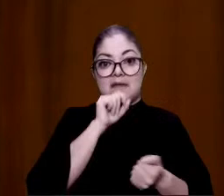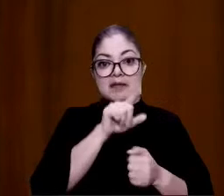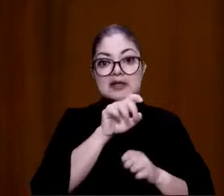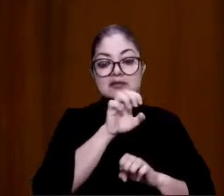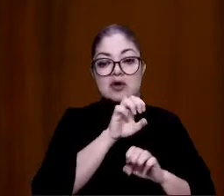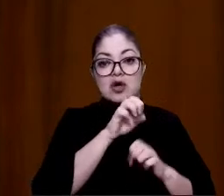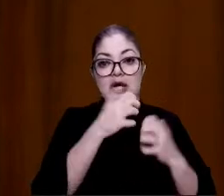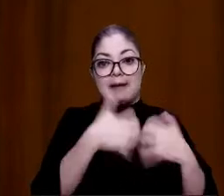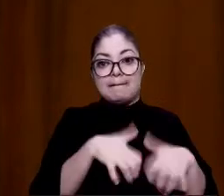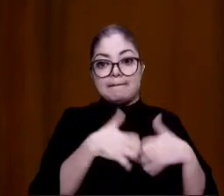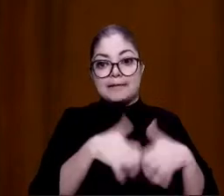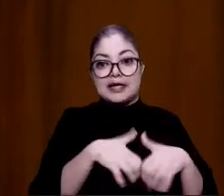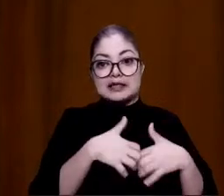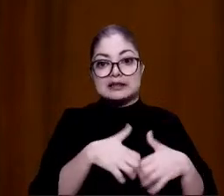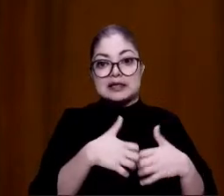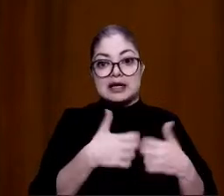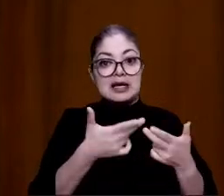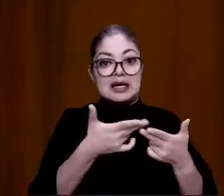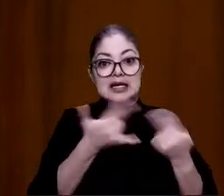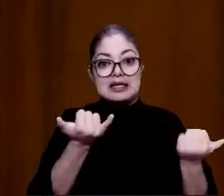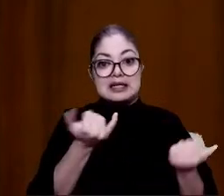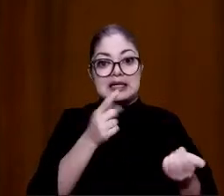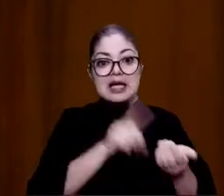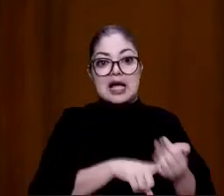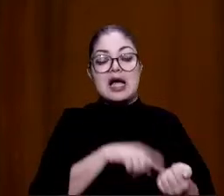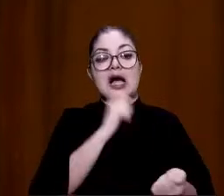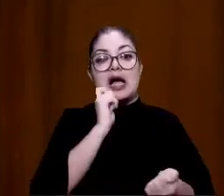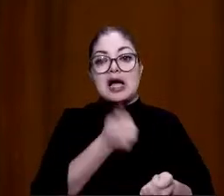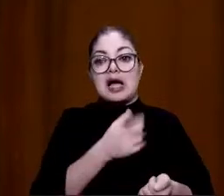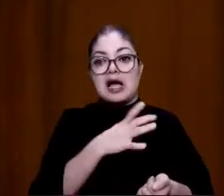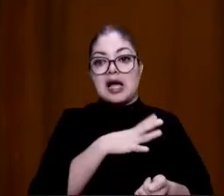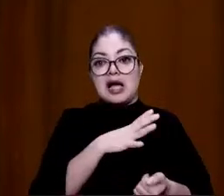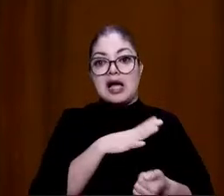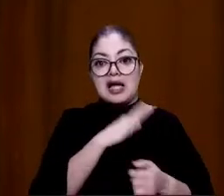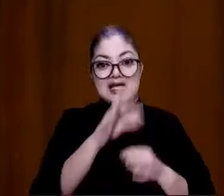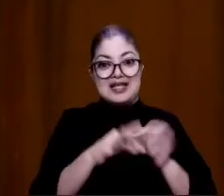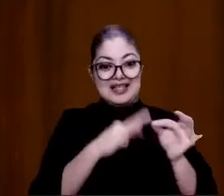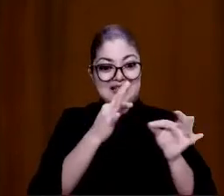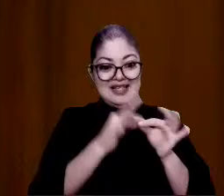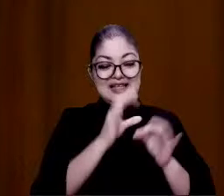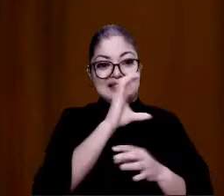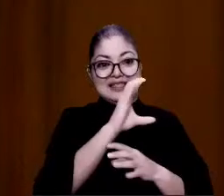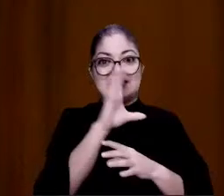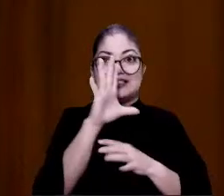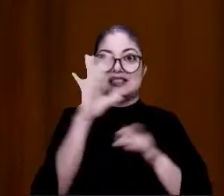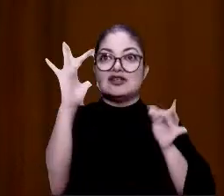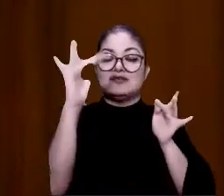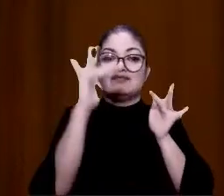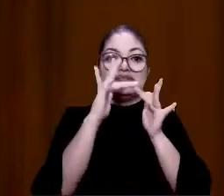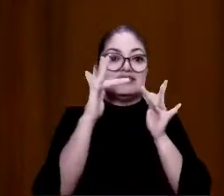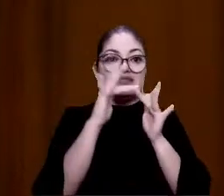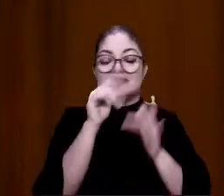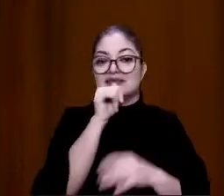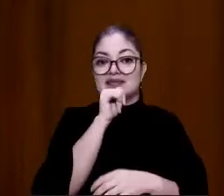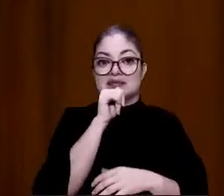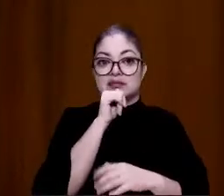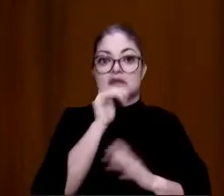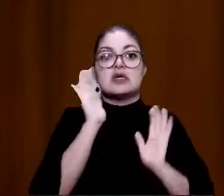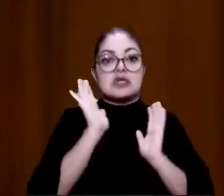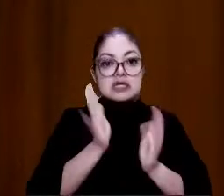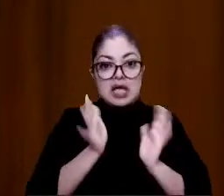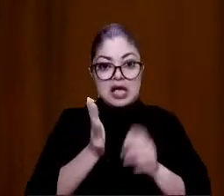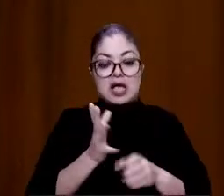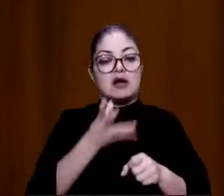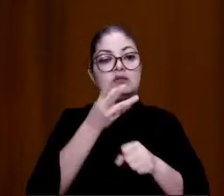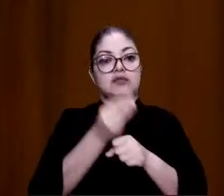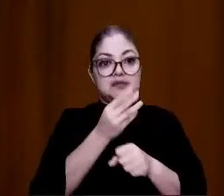empresas, ni tampoco terminaban de estar totalmente enlazados con el C5. Ya se están haciendo los arreglos y